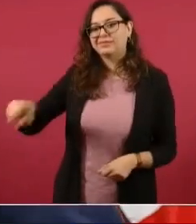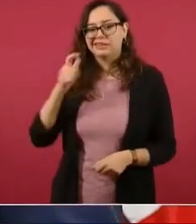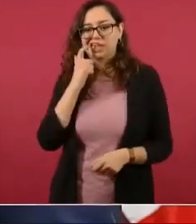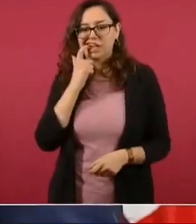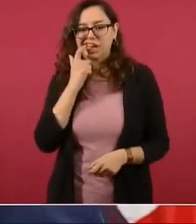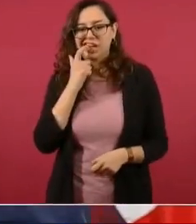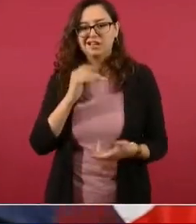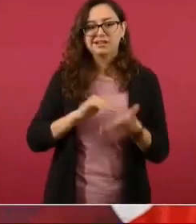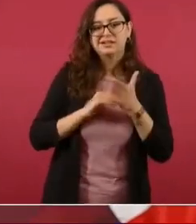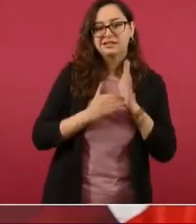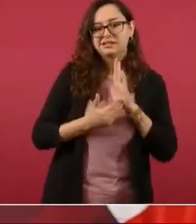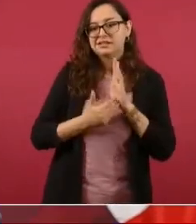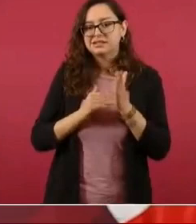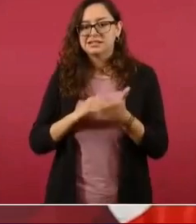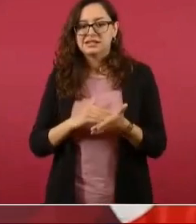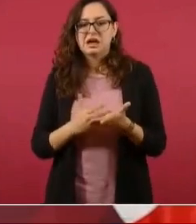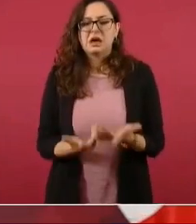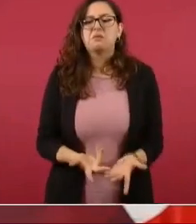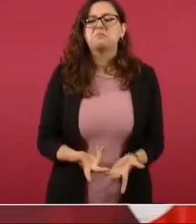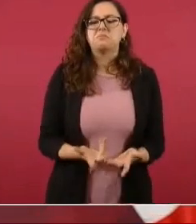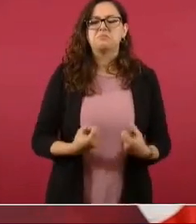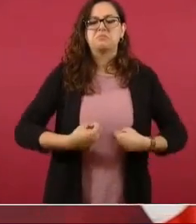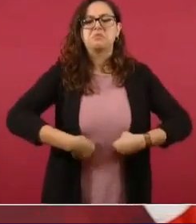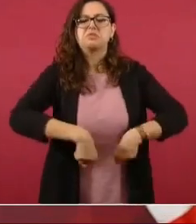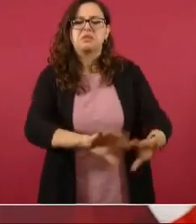sino, imagínense,